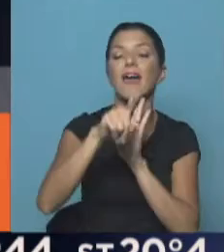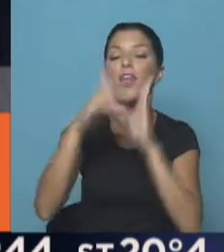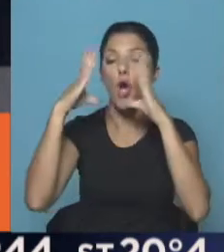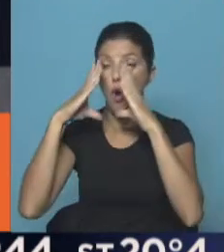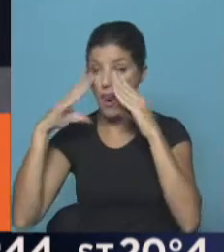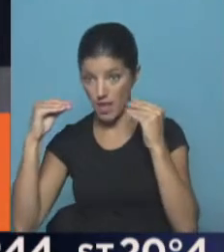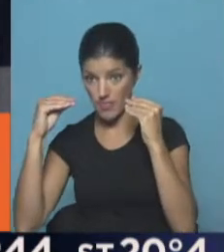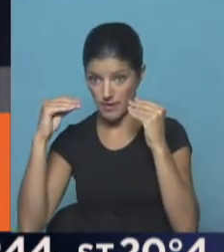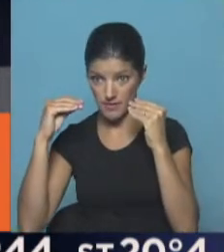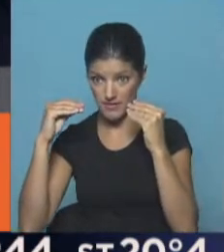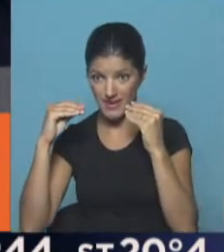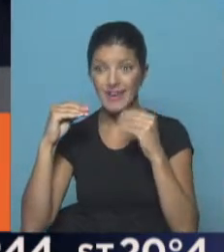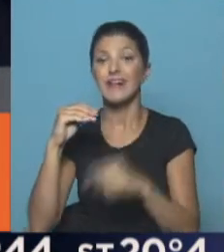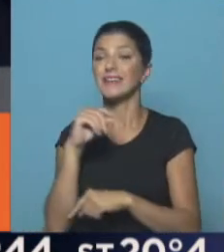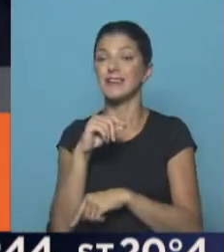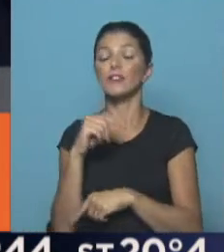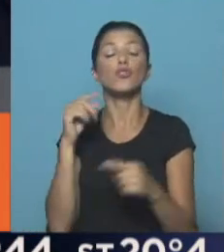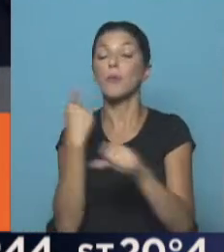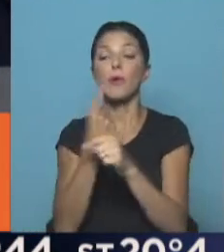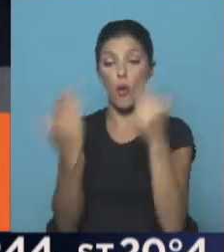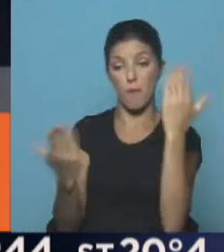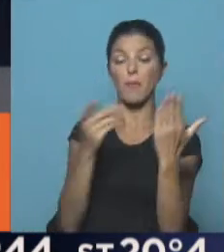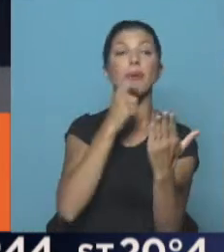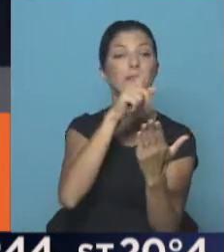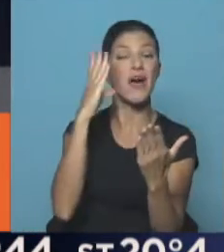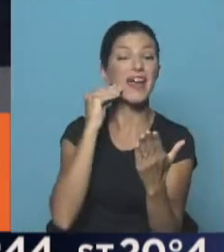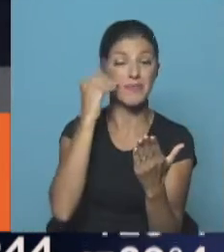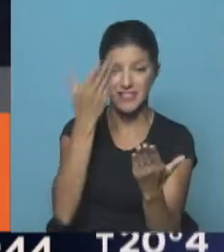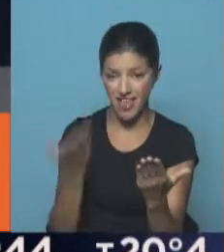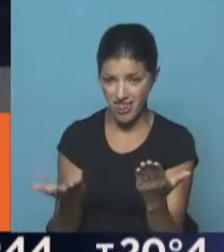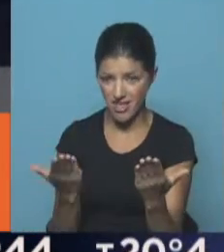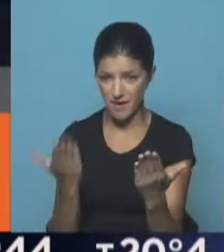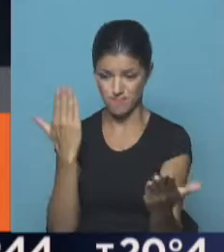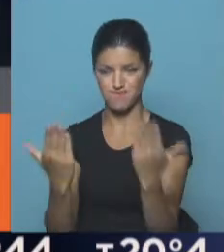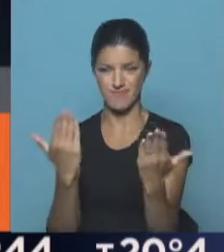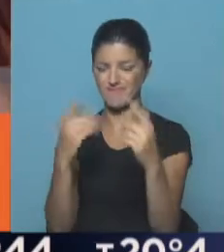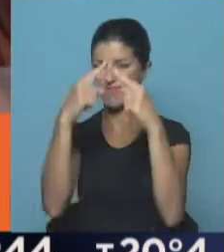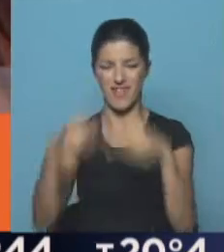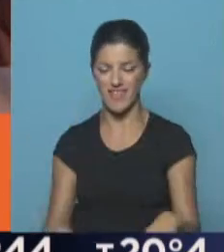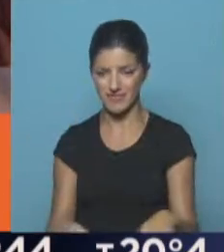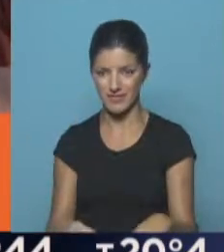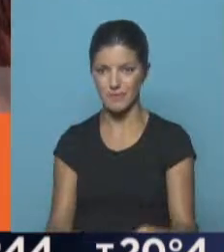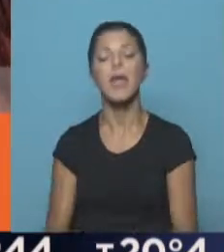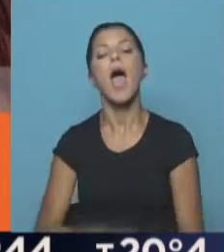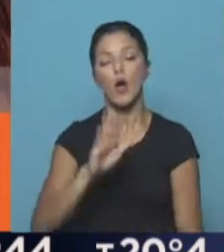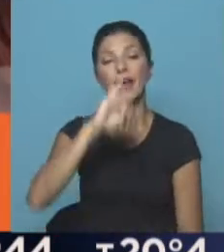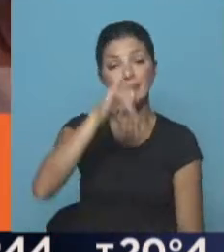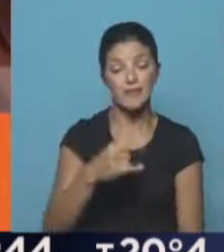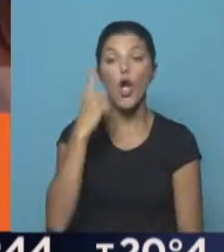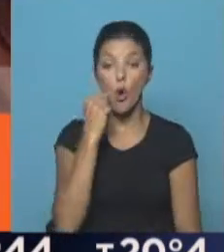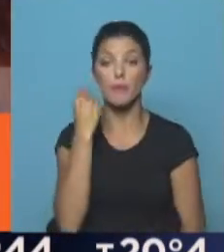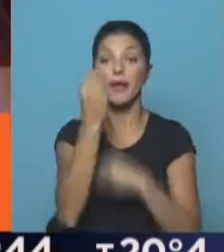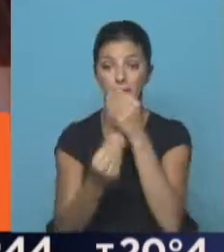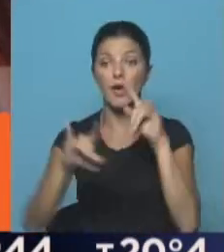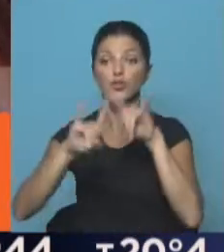ni siquiera, menos aún tampoco con lo que les pasa a los británicos. Digamos, efectivamente hay un uso político de Wilder, que es un candidato, por ejemplo, muy